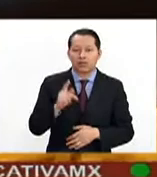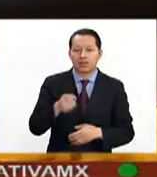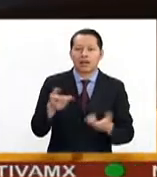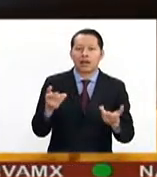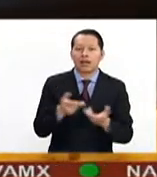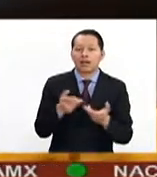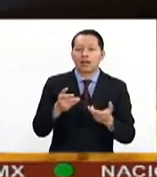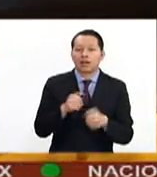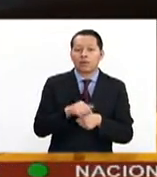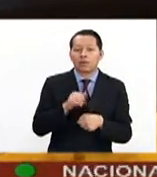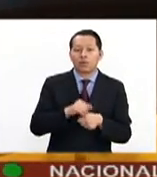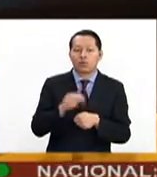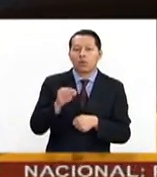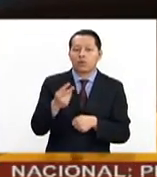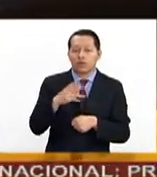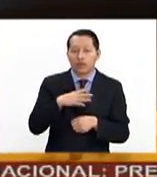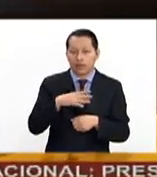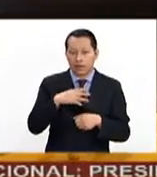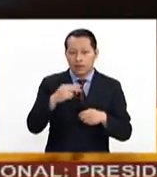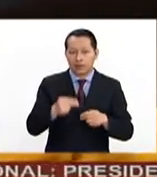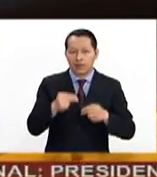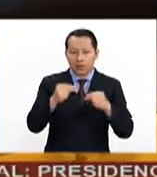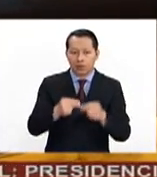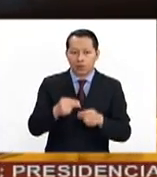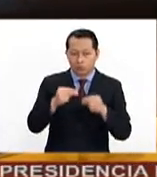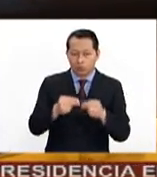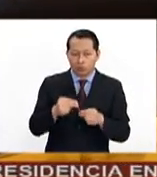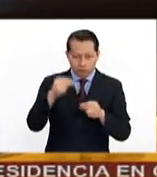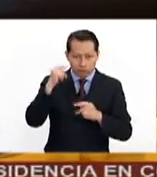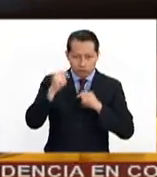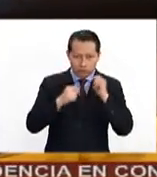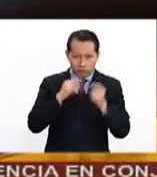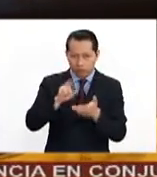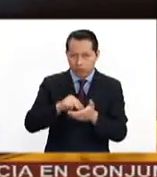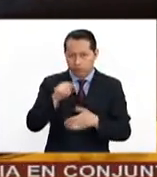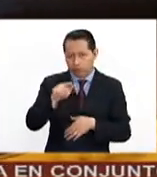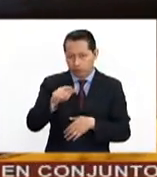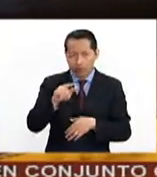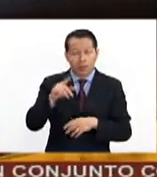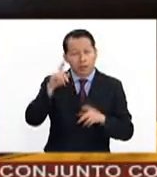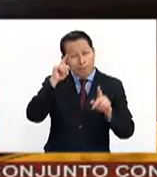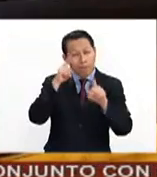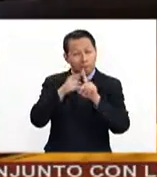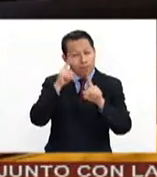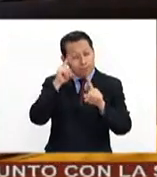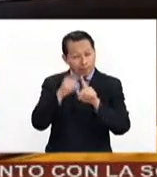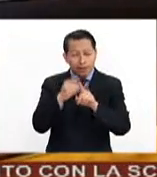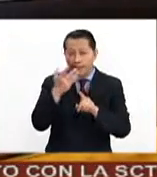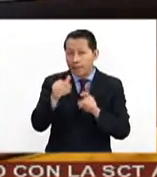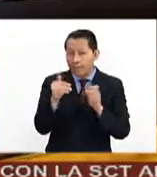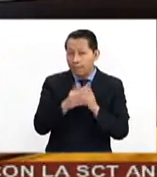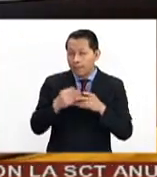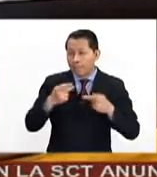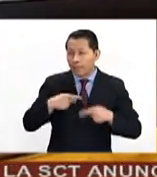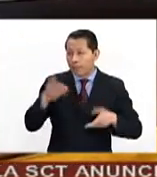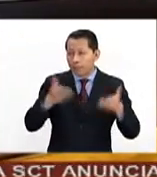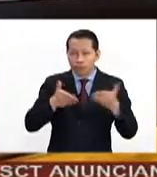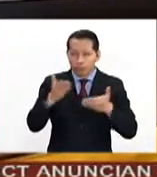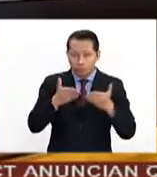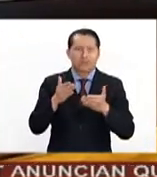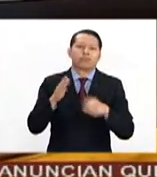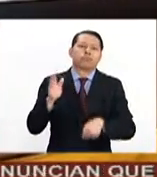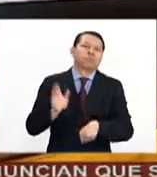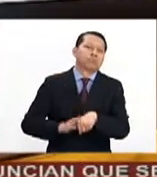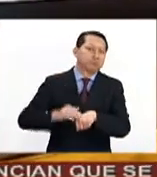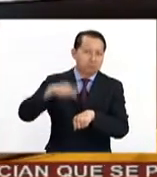número 42 del Tianguis Turístico de Acapulco 2017 superó las metas de 10.000 asistentes, lo cual